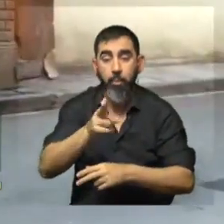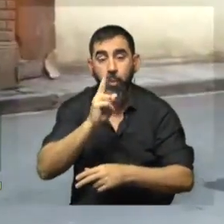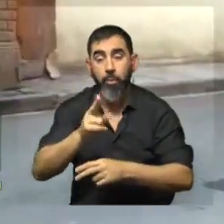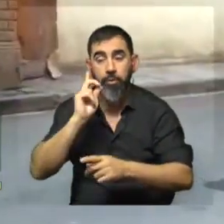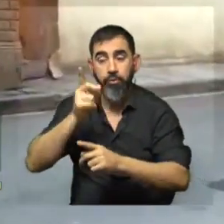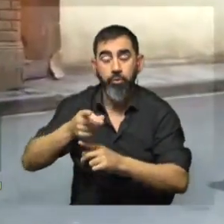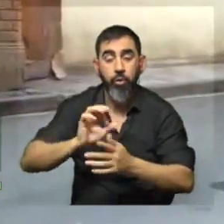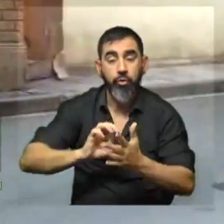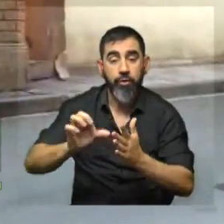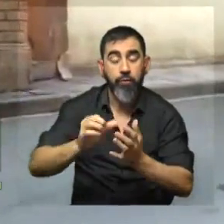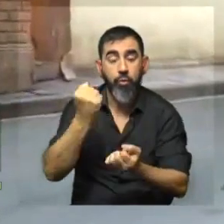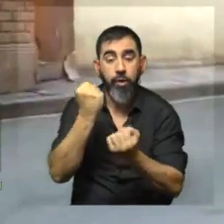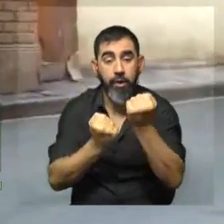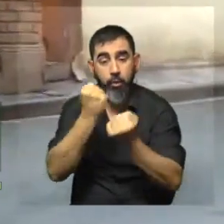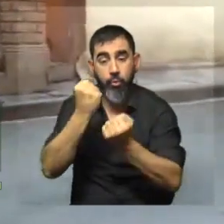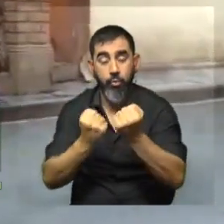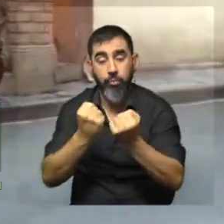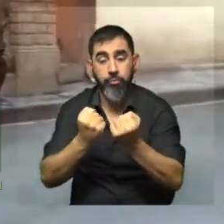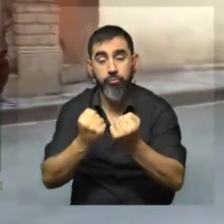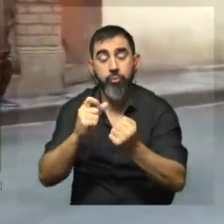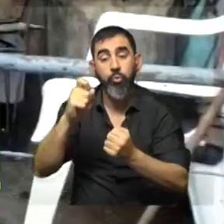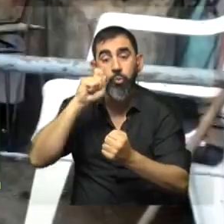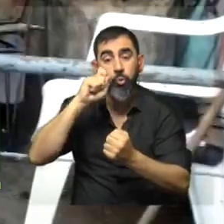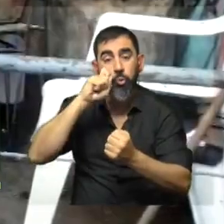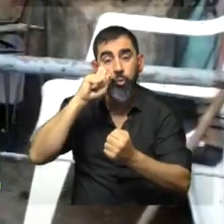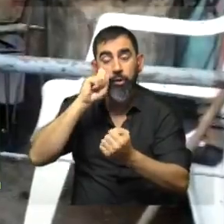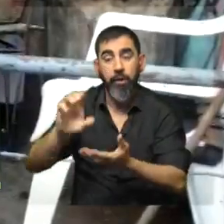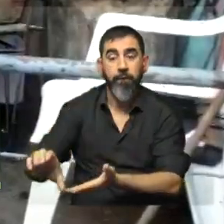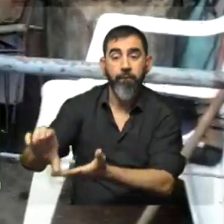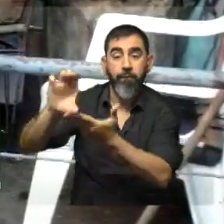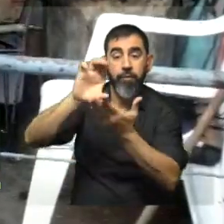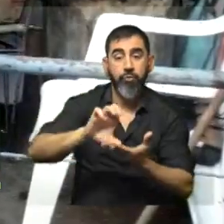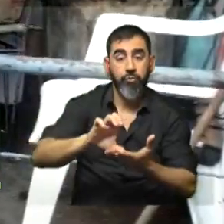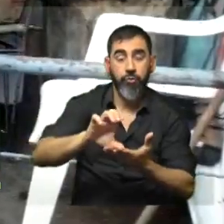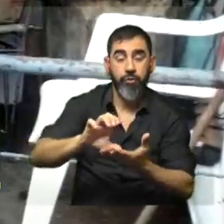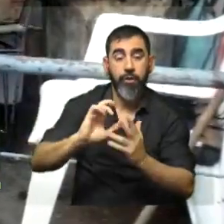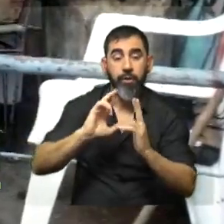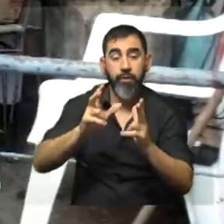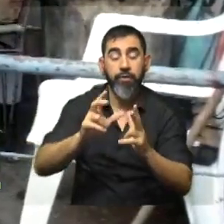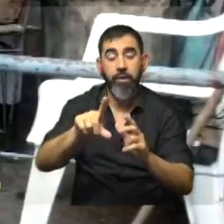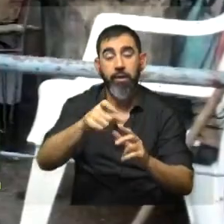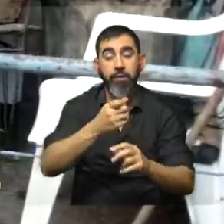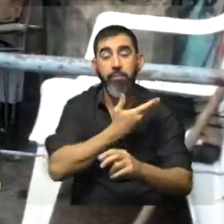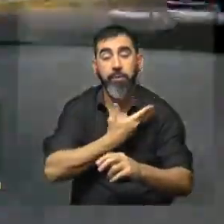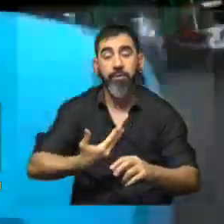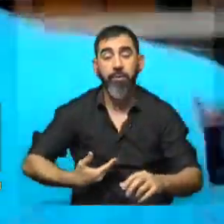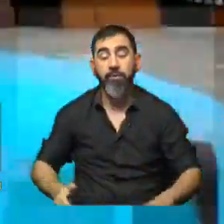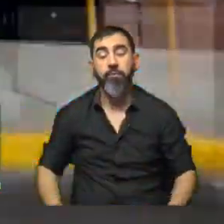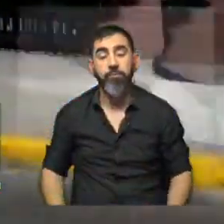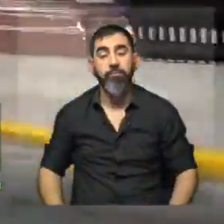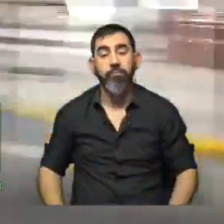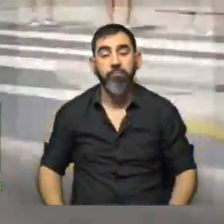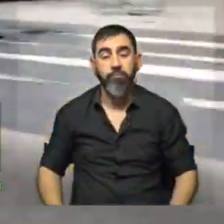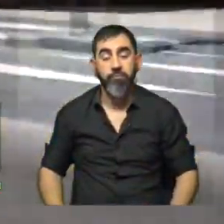impuestas a los servicios financieros, la llegada de turistas e inversiones de terceros, señalan los ex jefes y jefas de